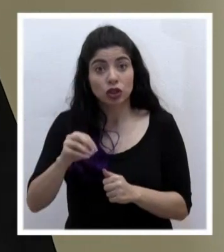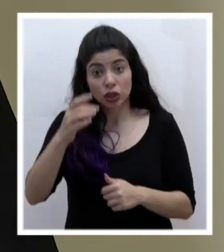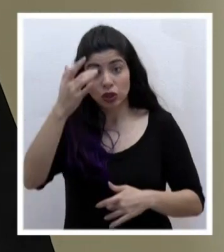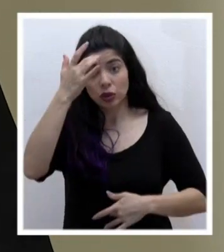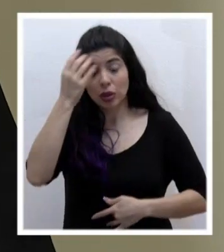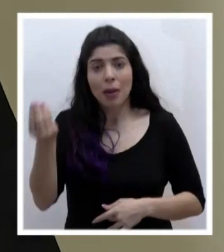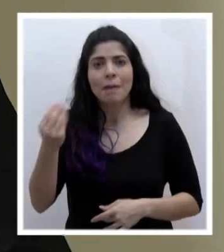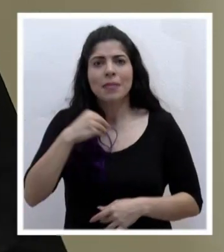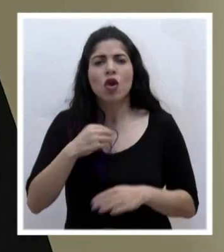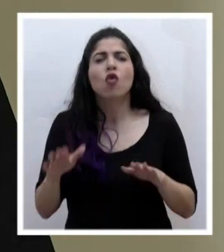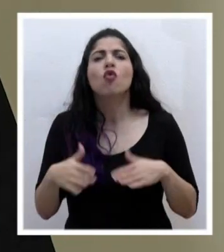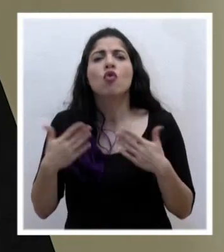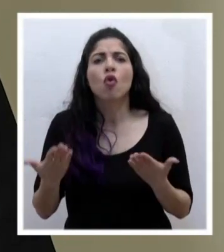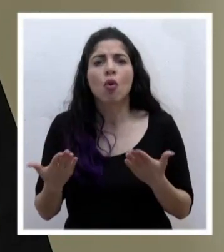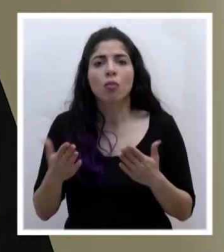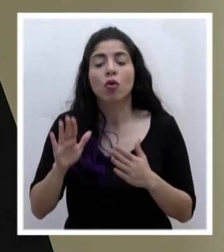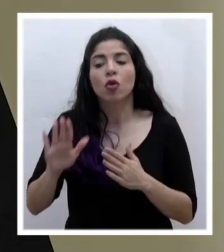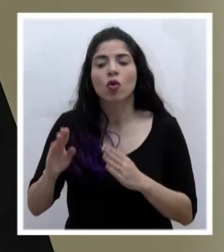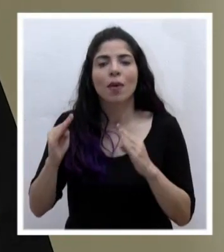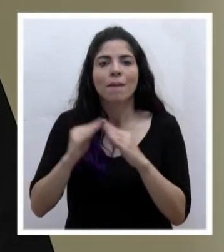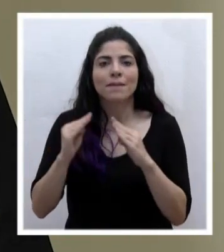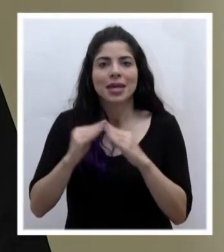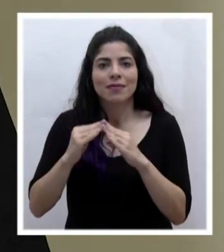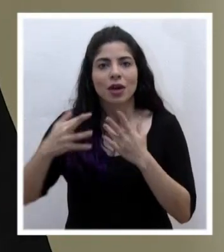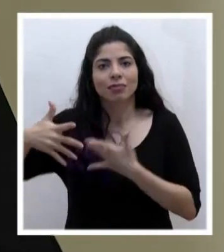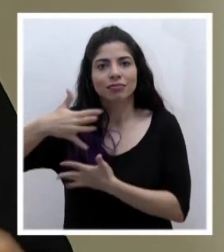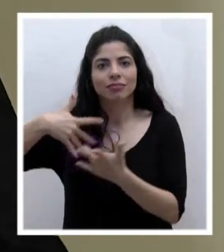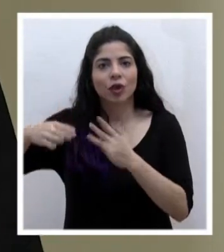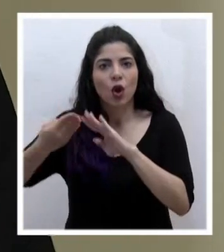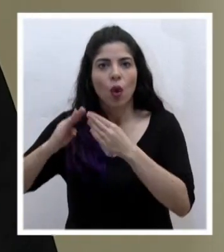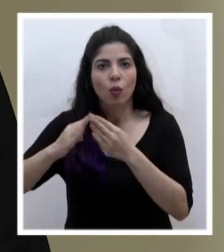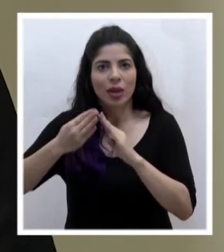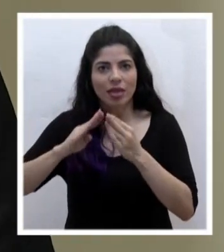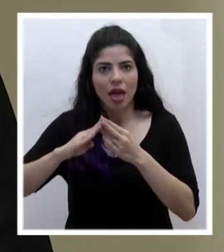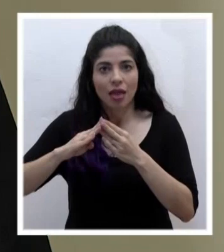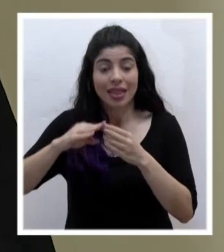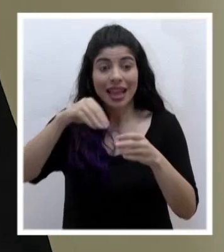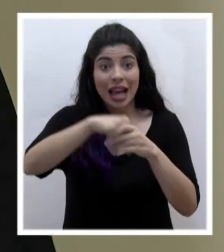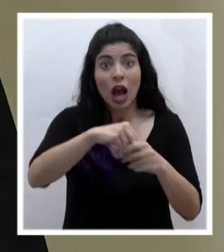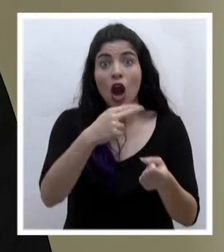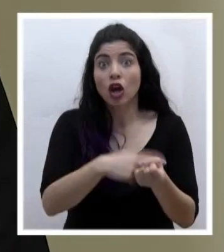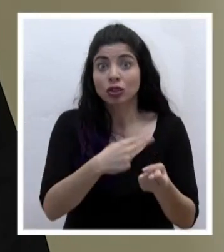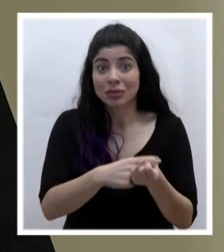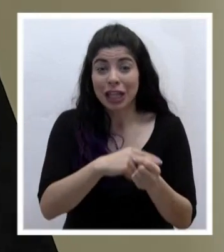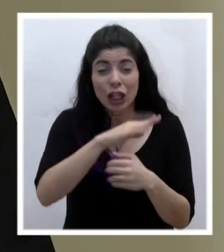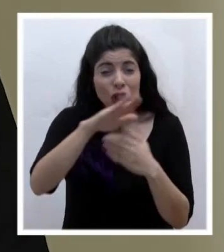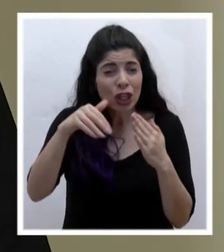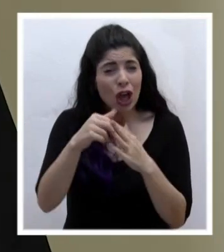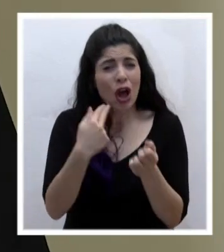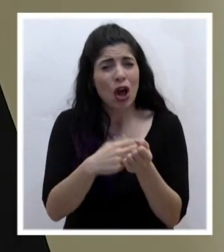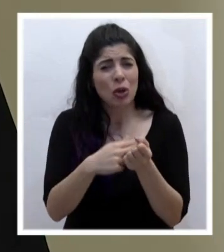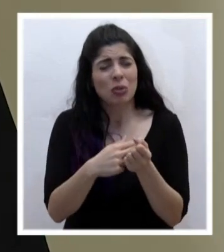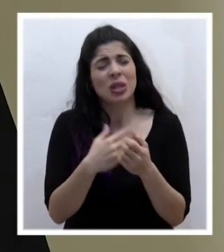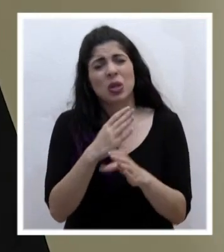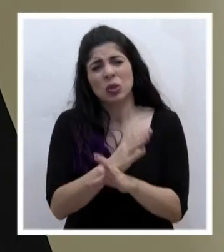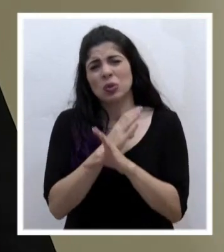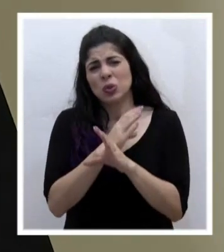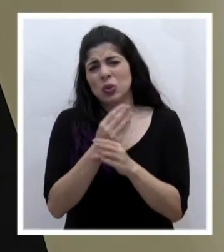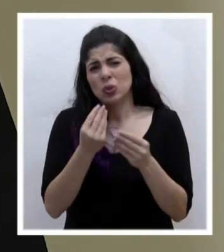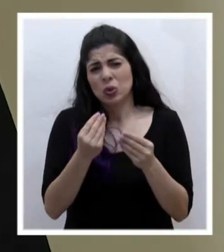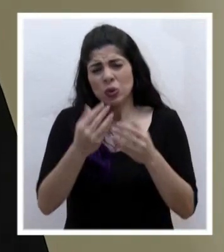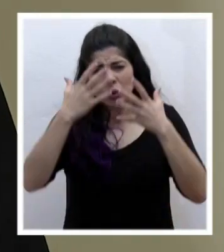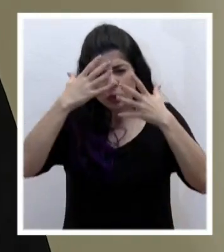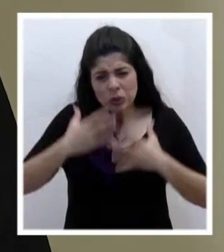el contagio fue en la comunidad donde viven los funcionarios. A lo interno del hospital, de todos los hospitales, se toman medidas inmediatamente